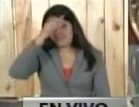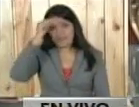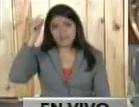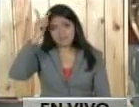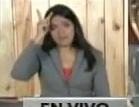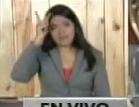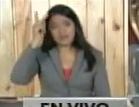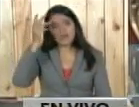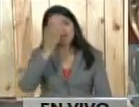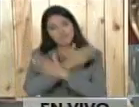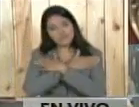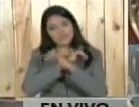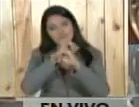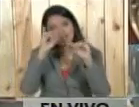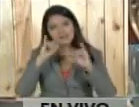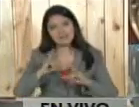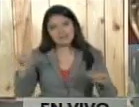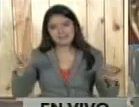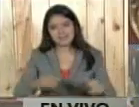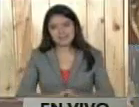Ayma. Felicidades.